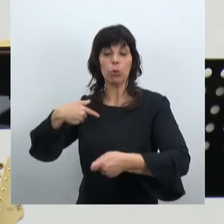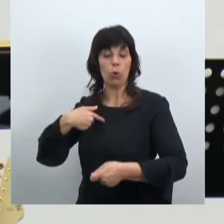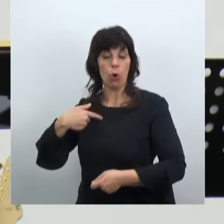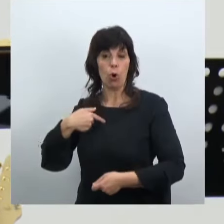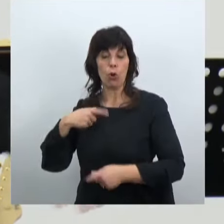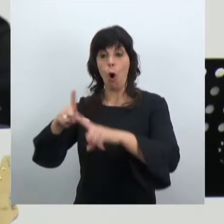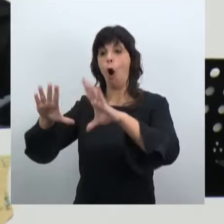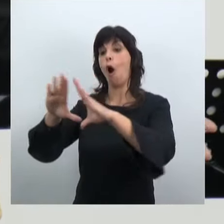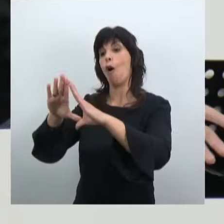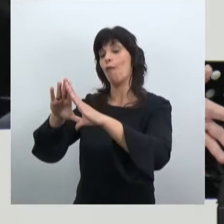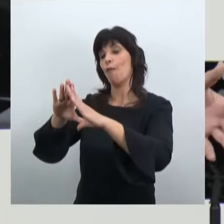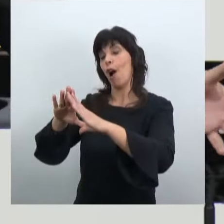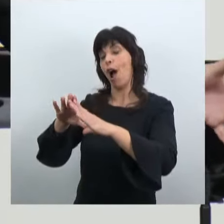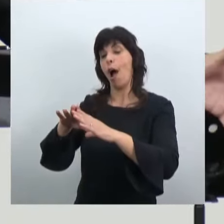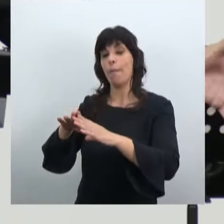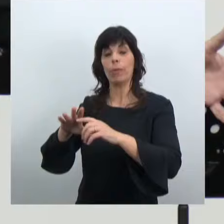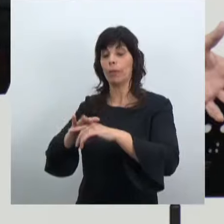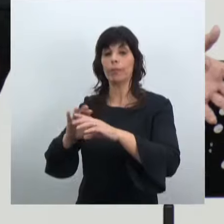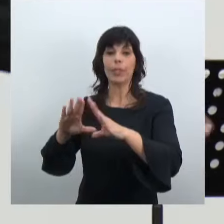como español, España.